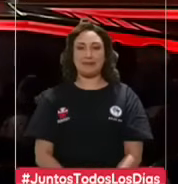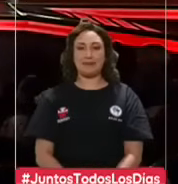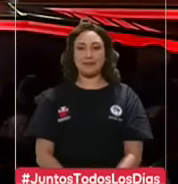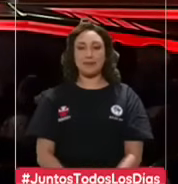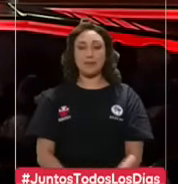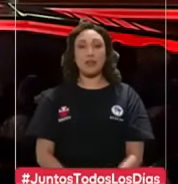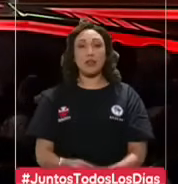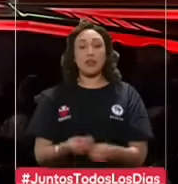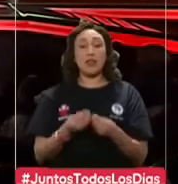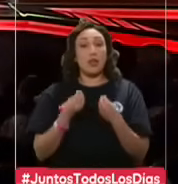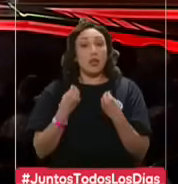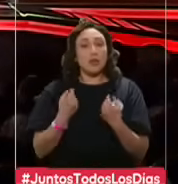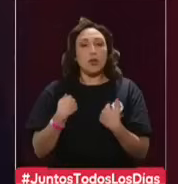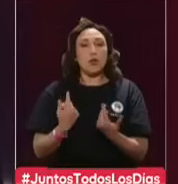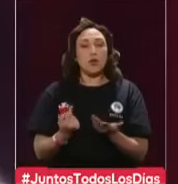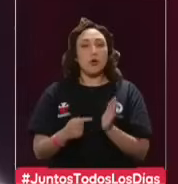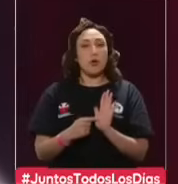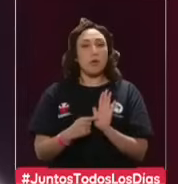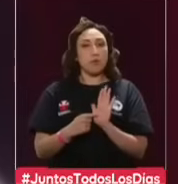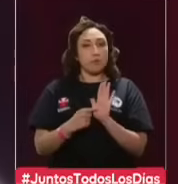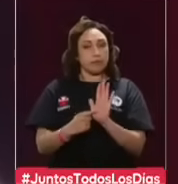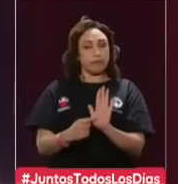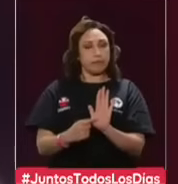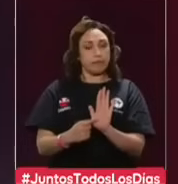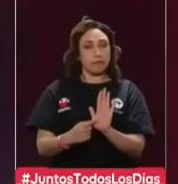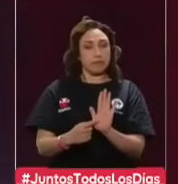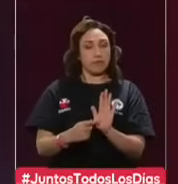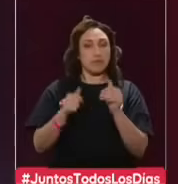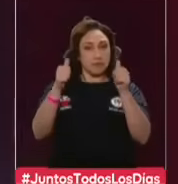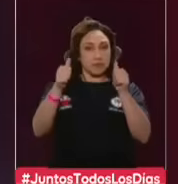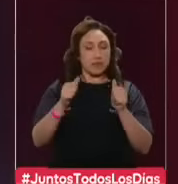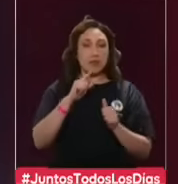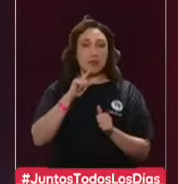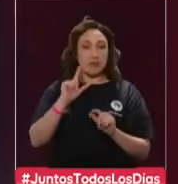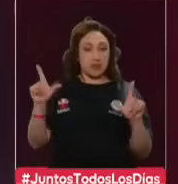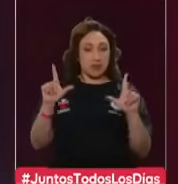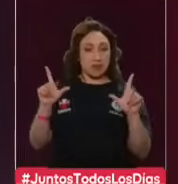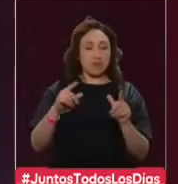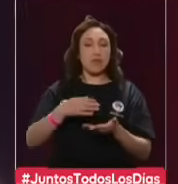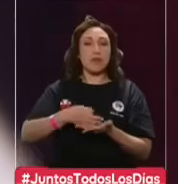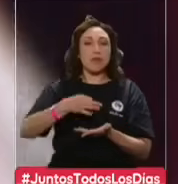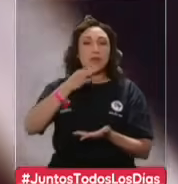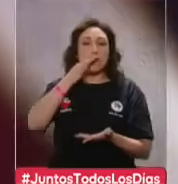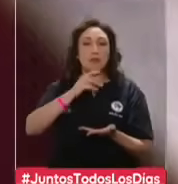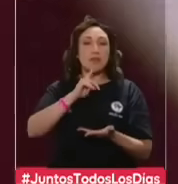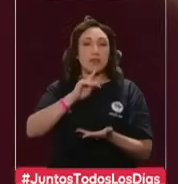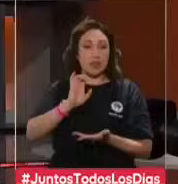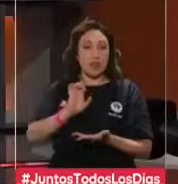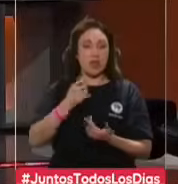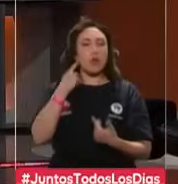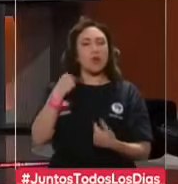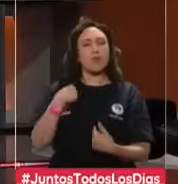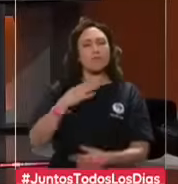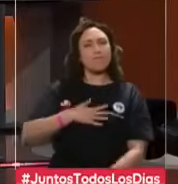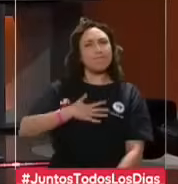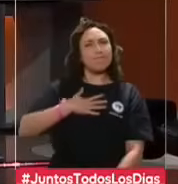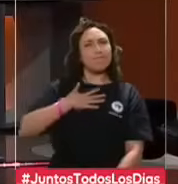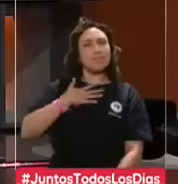Y bueno, aparecí en el spot de Supremo. Estoy muy feliz, pero siento, ¿sabéis qué? Cuando voy al